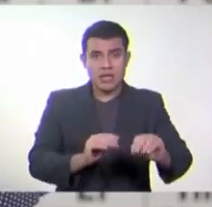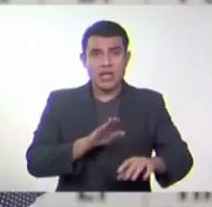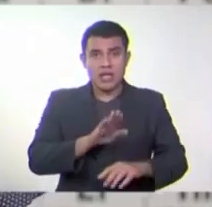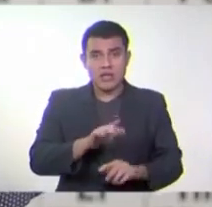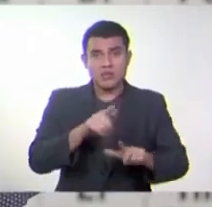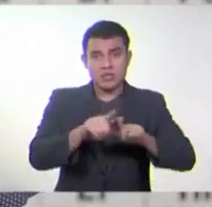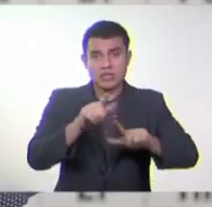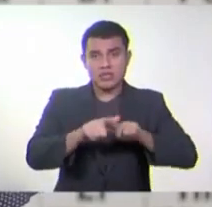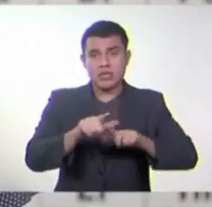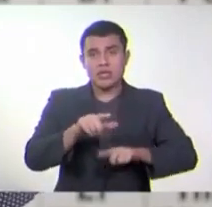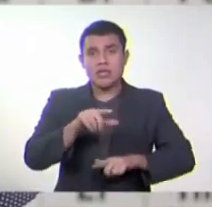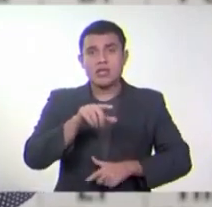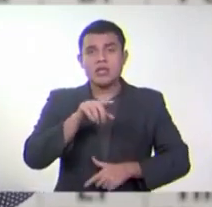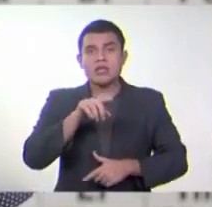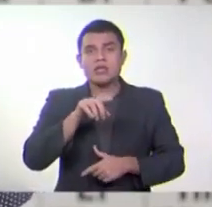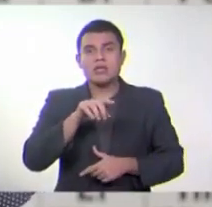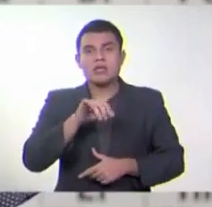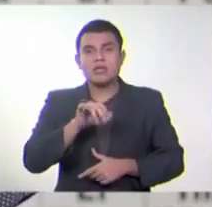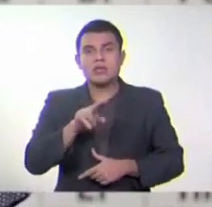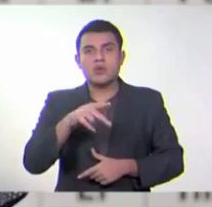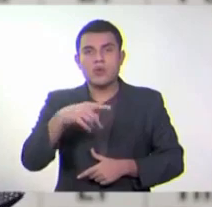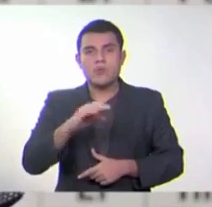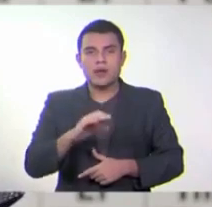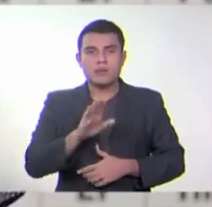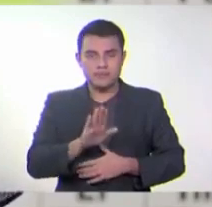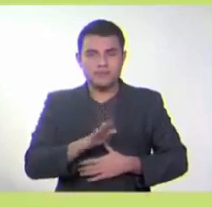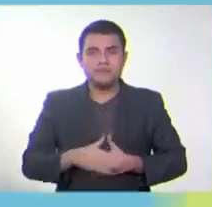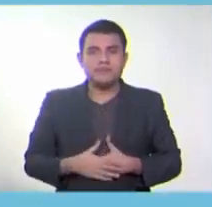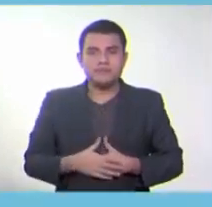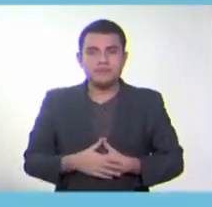UPAP. Ya regresamos.